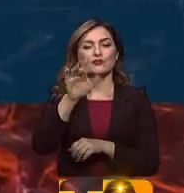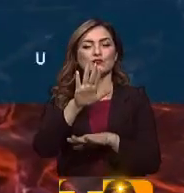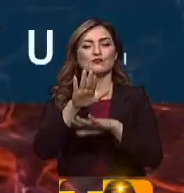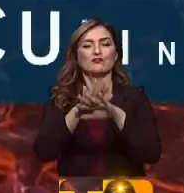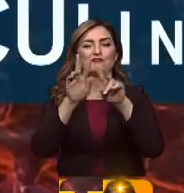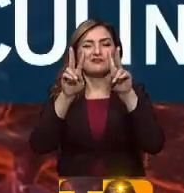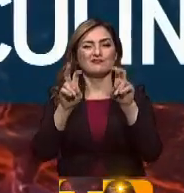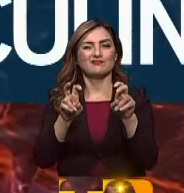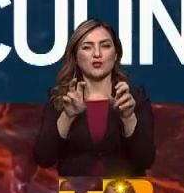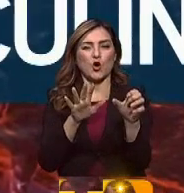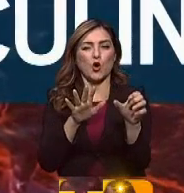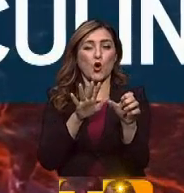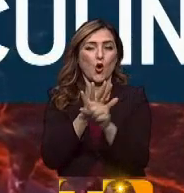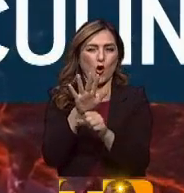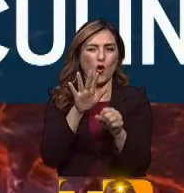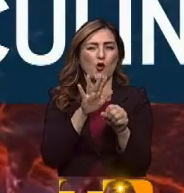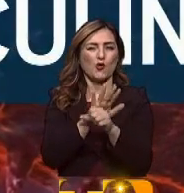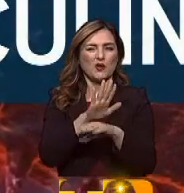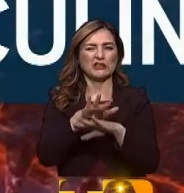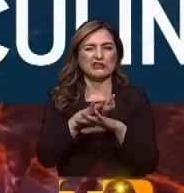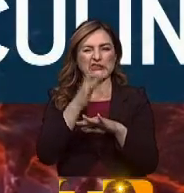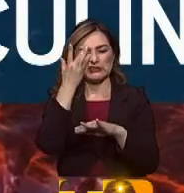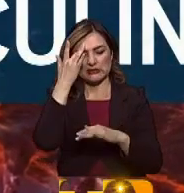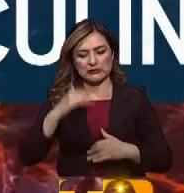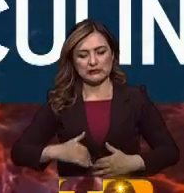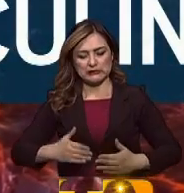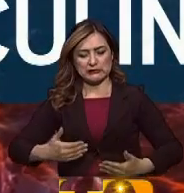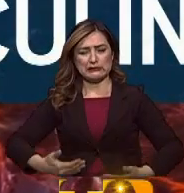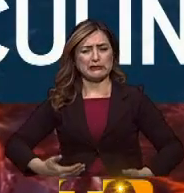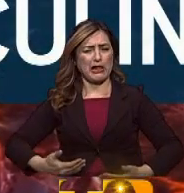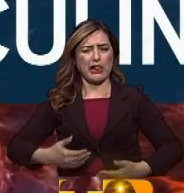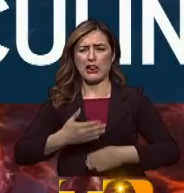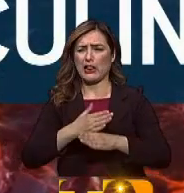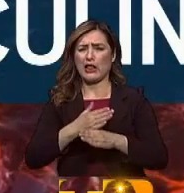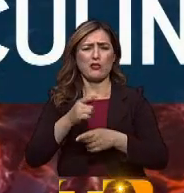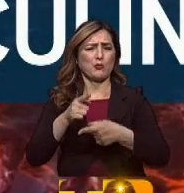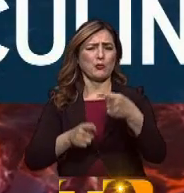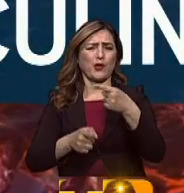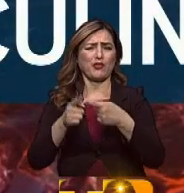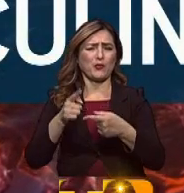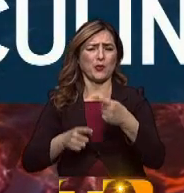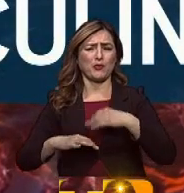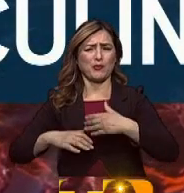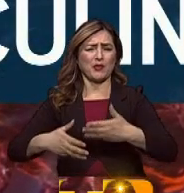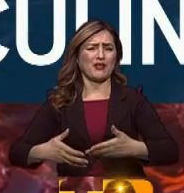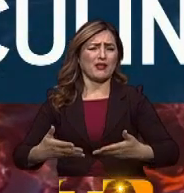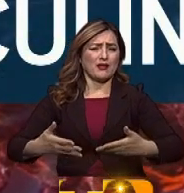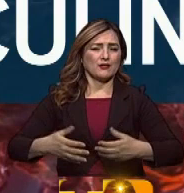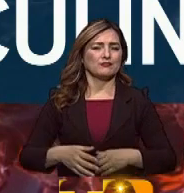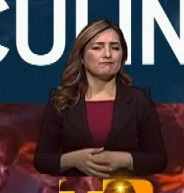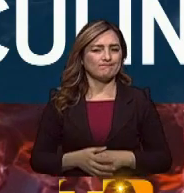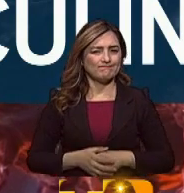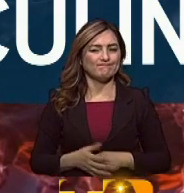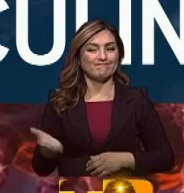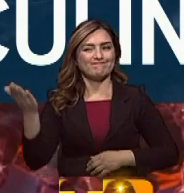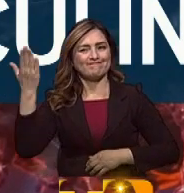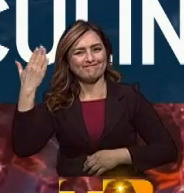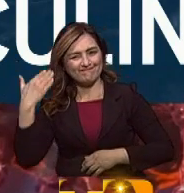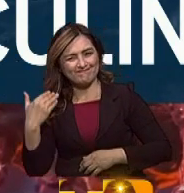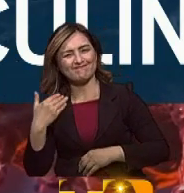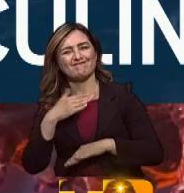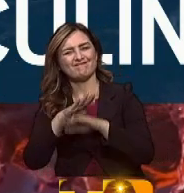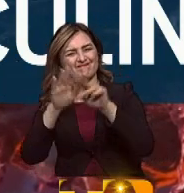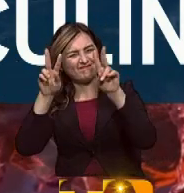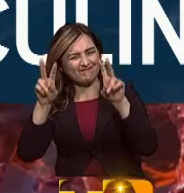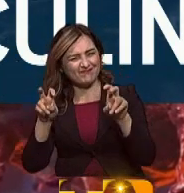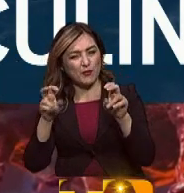COVID-19. Ustedes ya recordarán que hemos hablado de esto hace algunos meses, pero hoy tenemos datos mucho más contundentes y robustos. Una